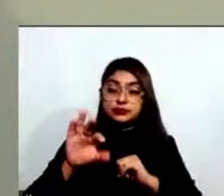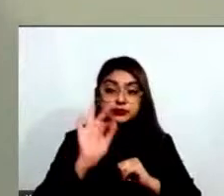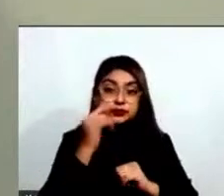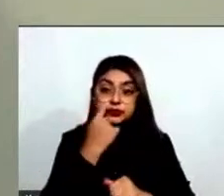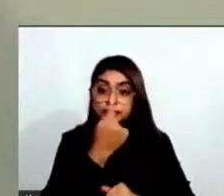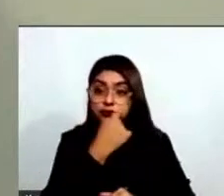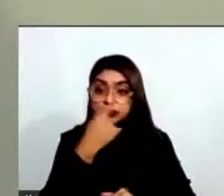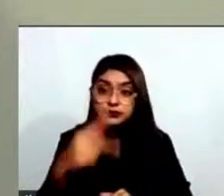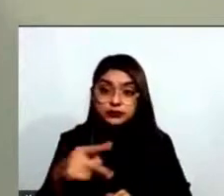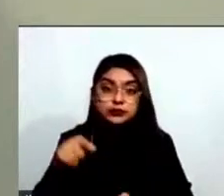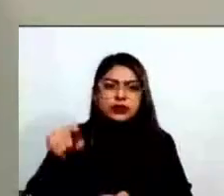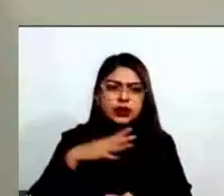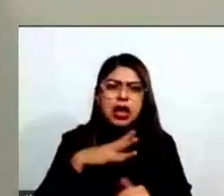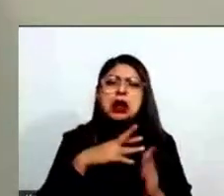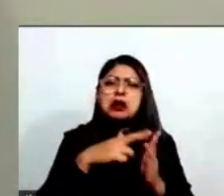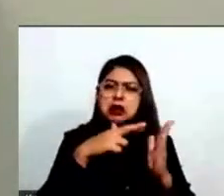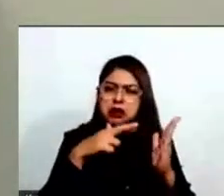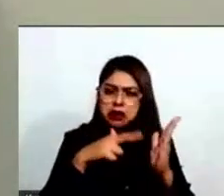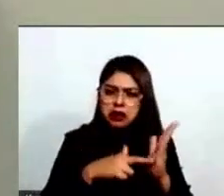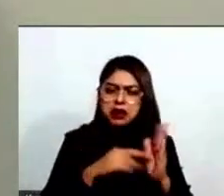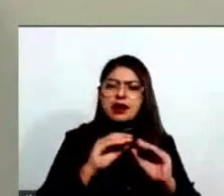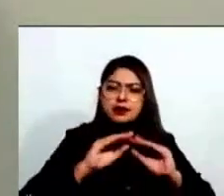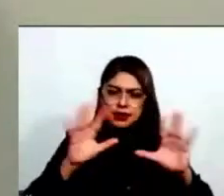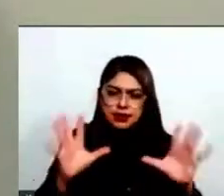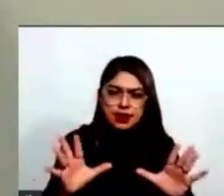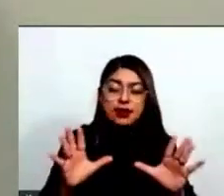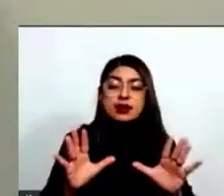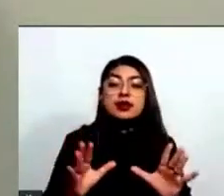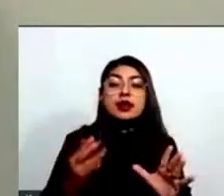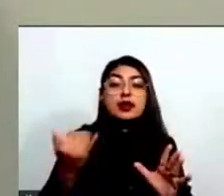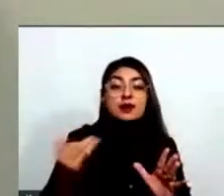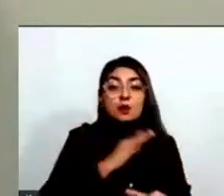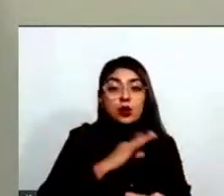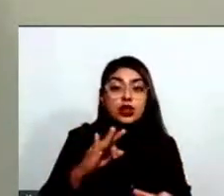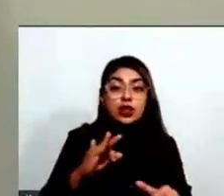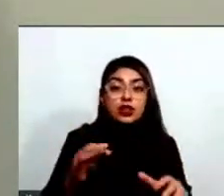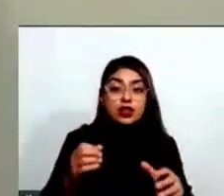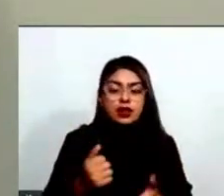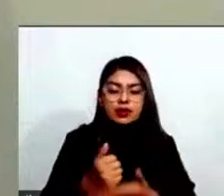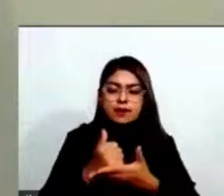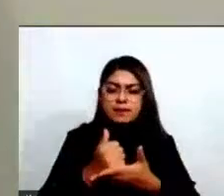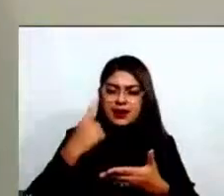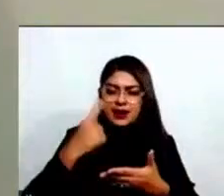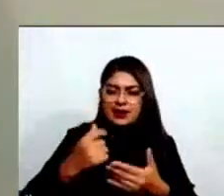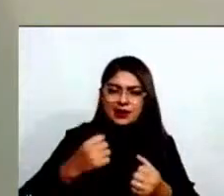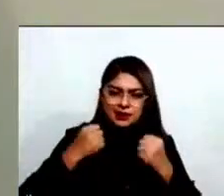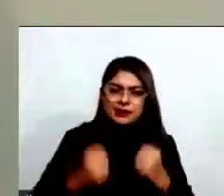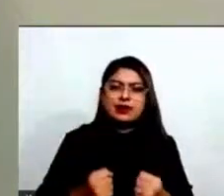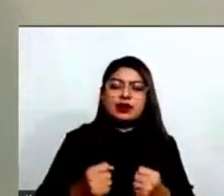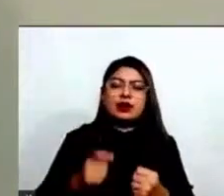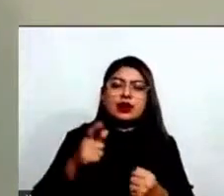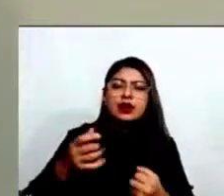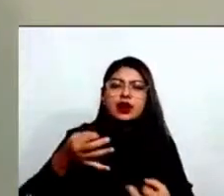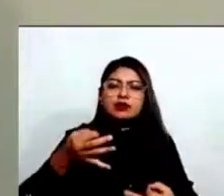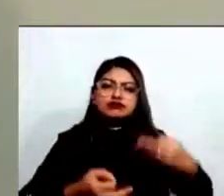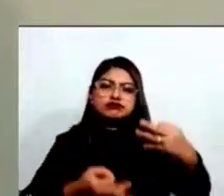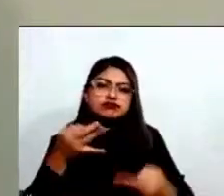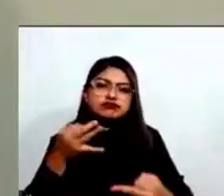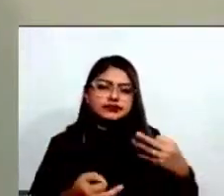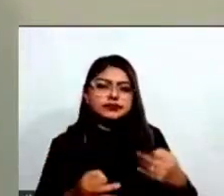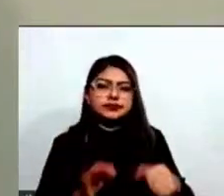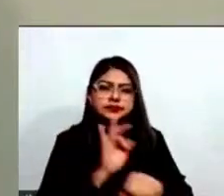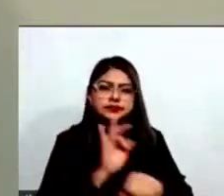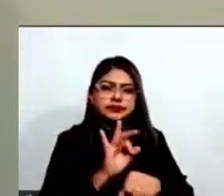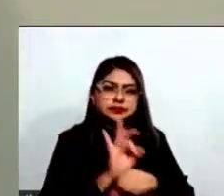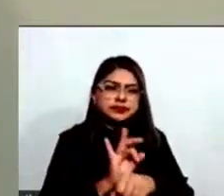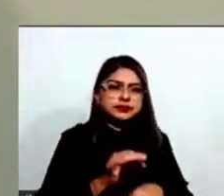pretenden garantizar la autonomía de la judicatura y protegerla de injerencias indebidas de los